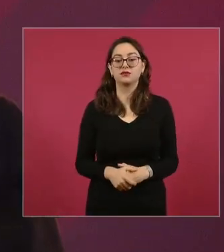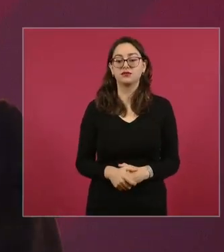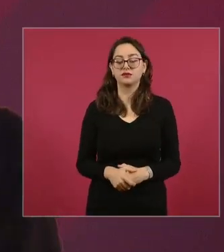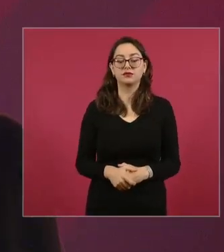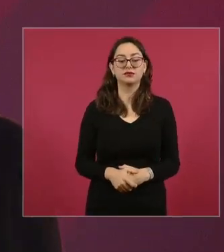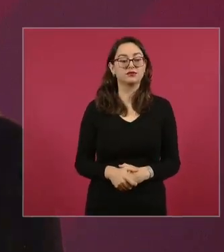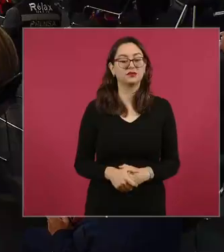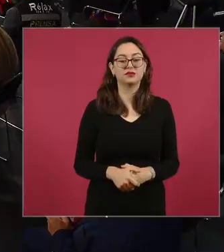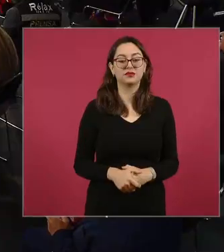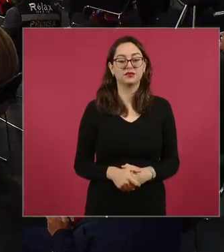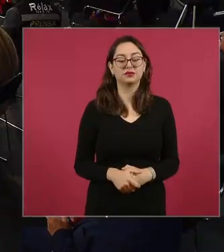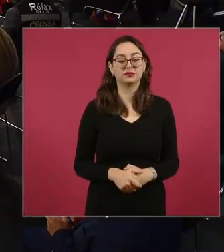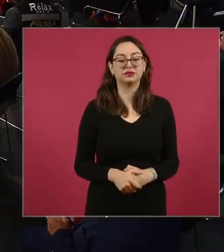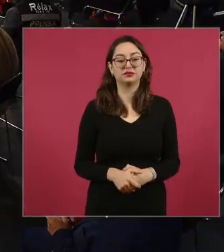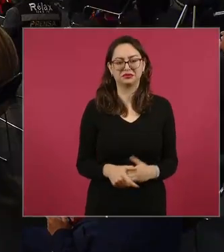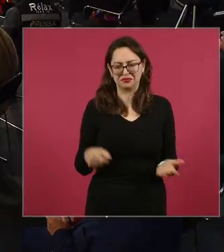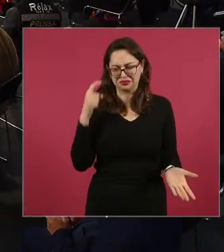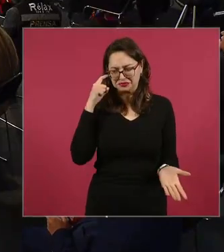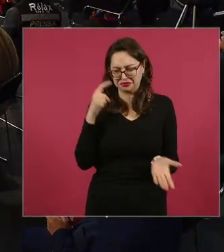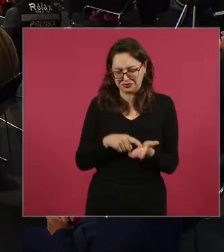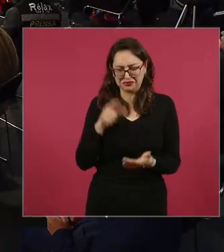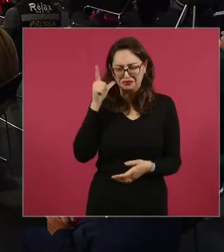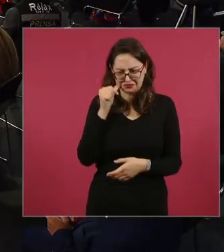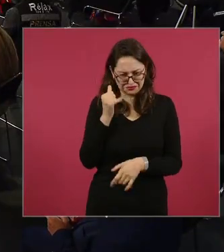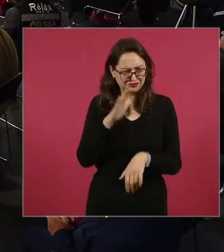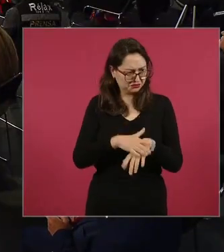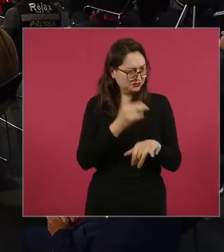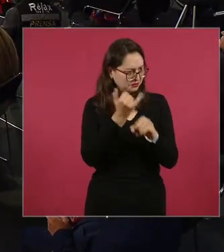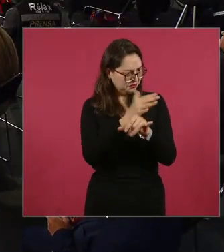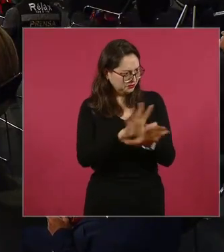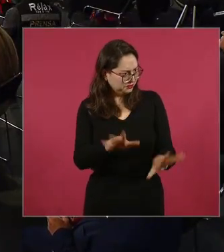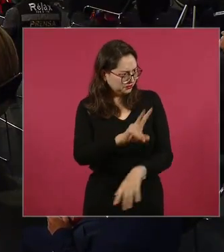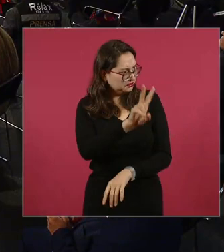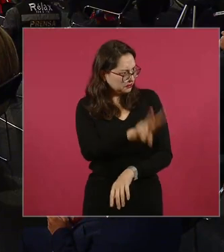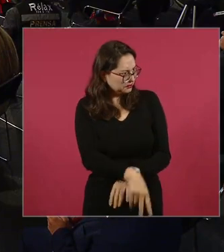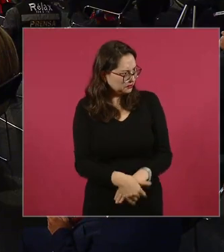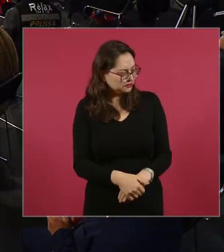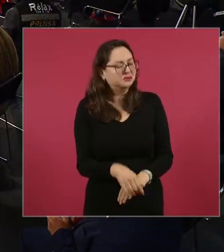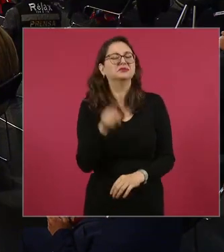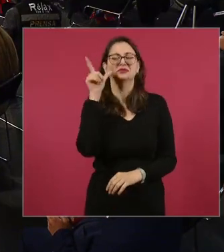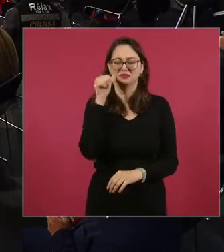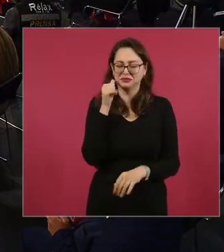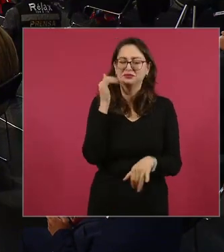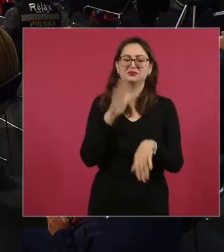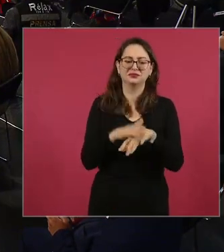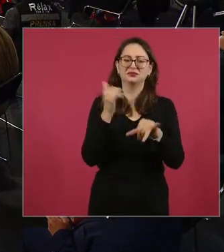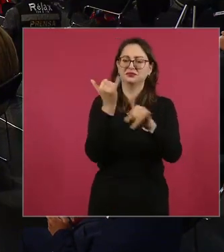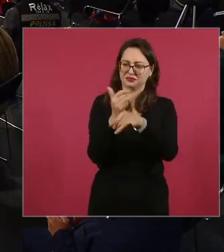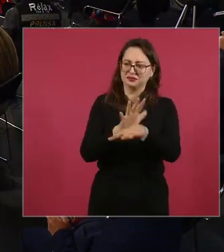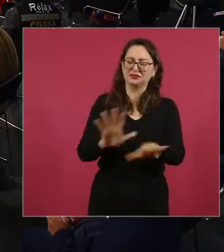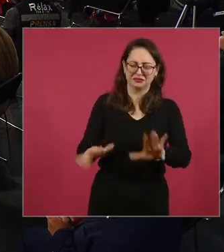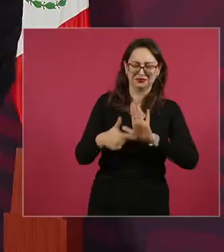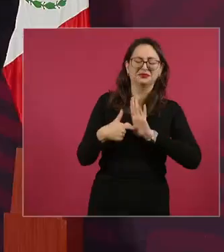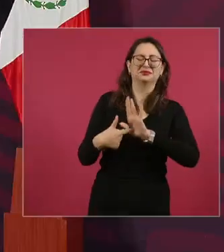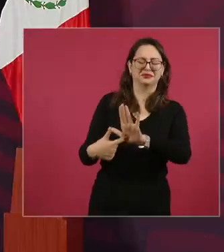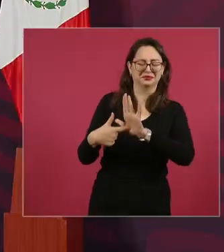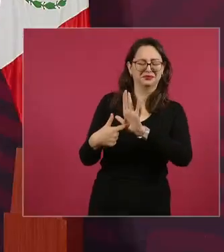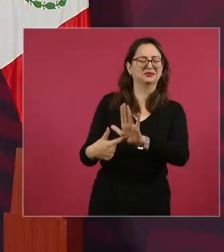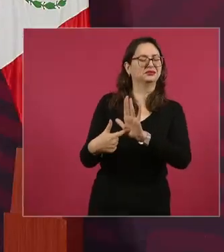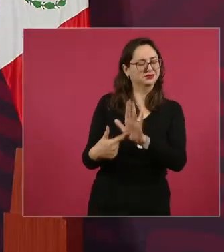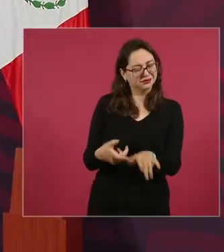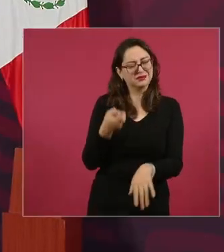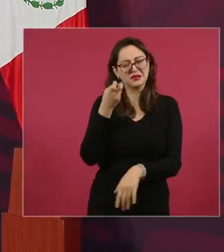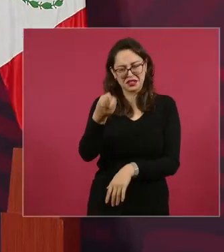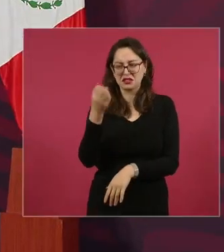pero es sí. Más, creo que mañana vamos a hablar de eso, ¿verdad? Vamos a hablar de eso. Es que es buena